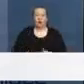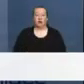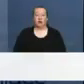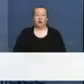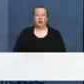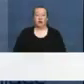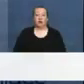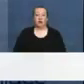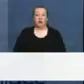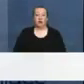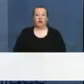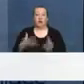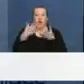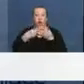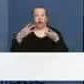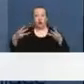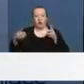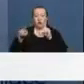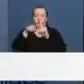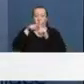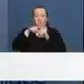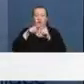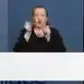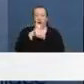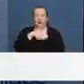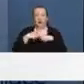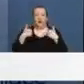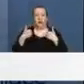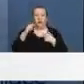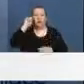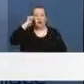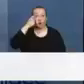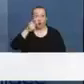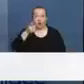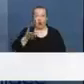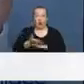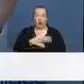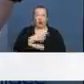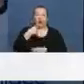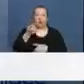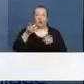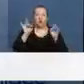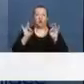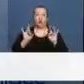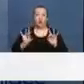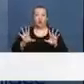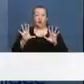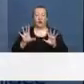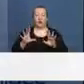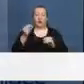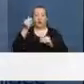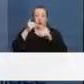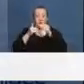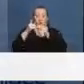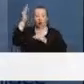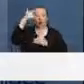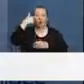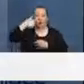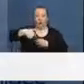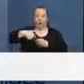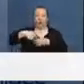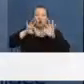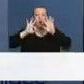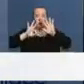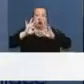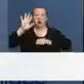cosas positivas se puede hacer bien las cosas se acuerdan cuando vieron que yo había tenido suerte los altos precios de petróleo pero está 85